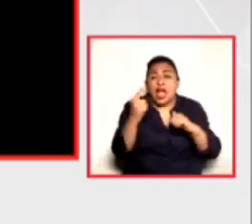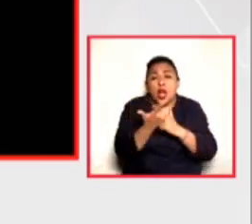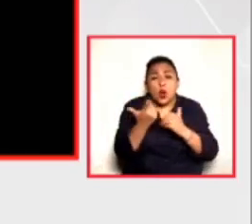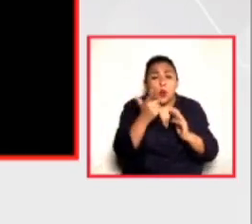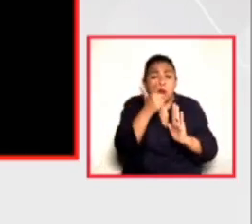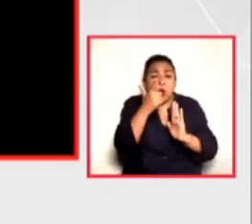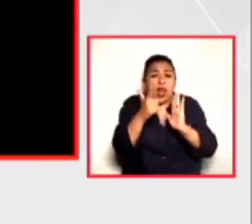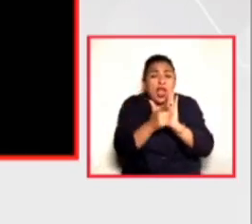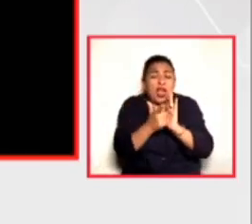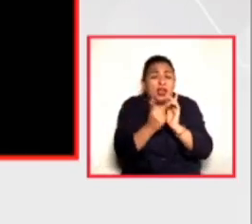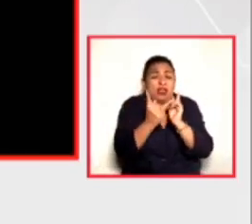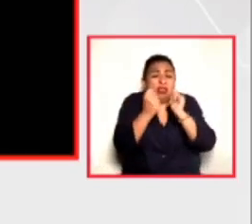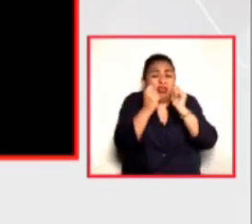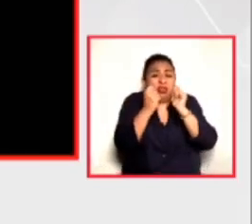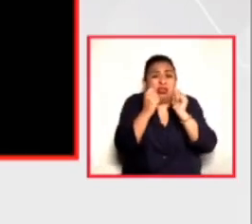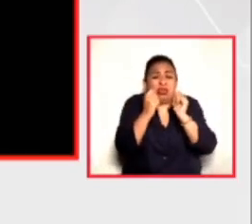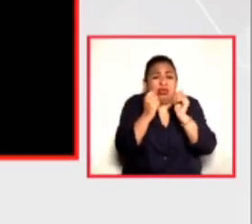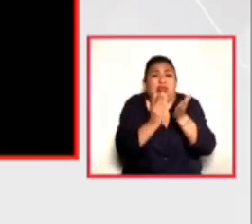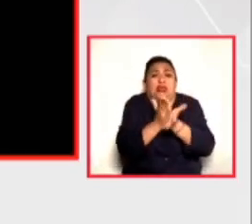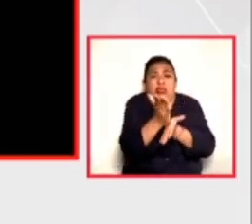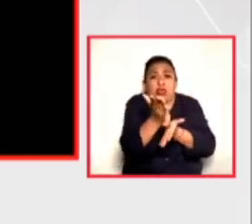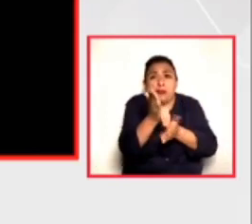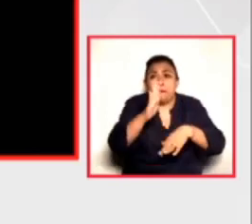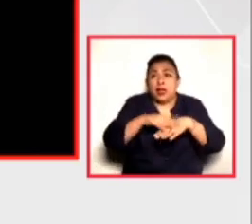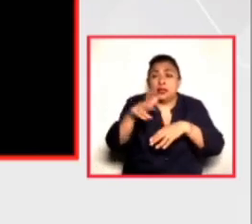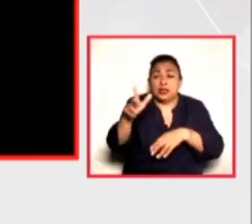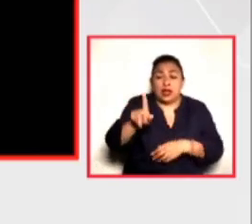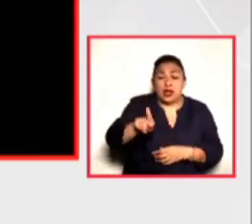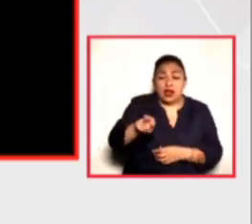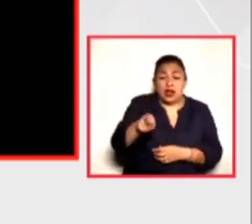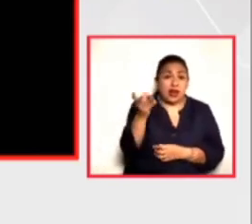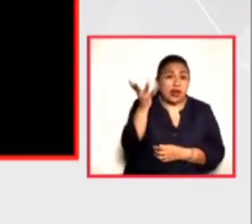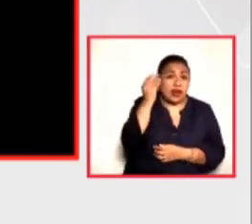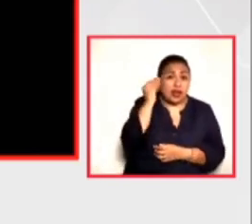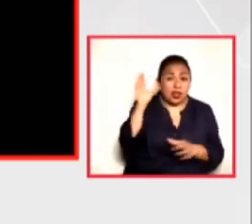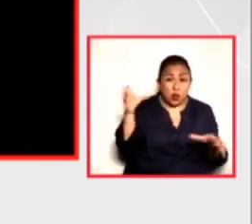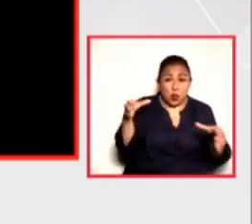cuando la radio comunitaria ha sido siempre